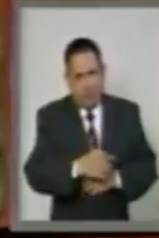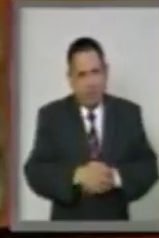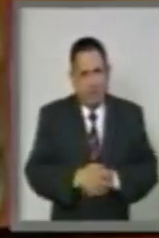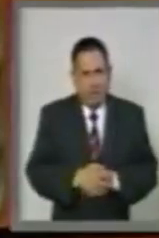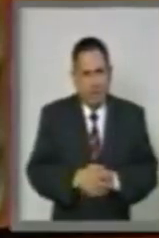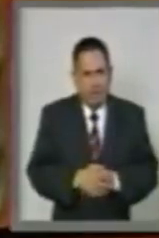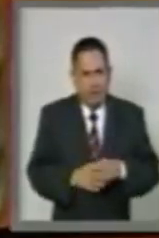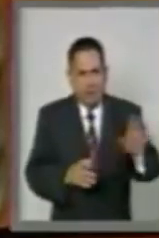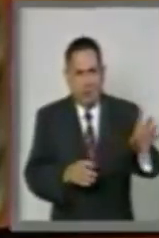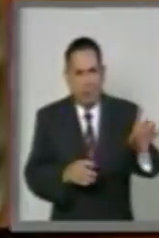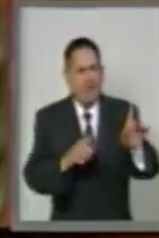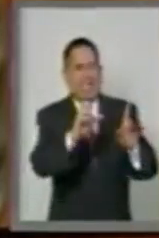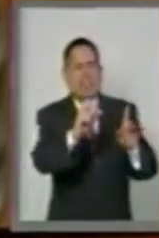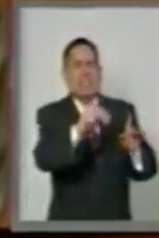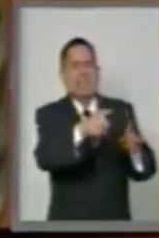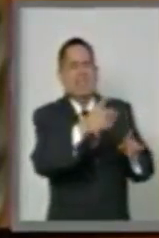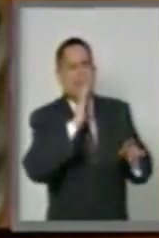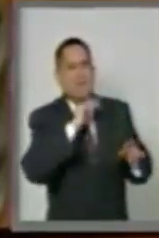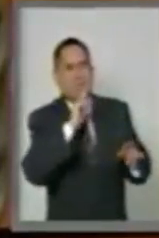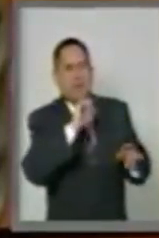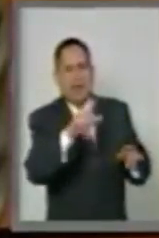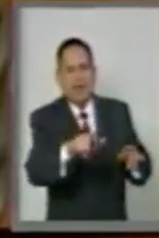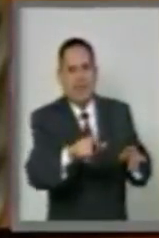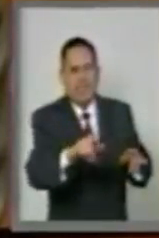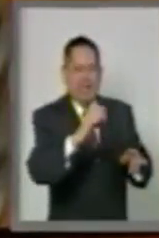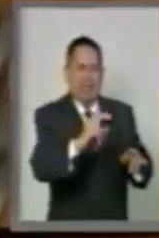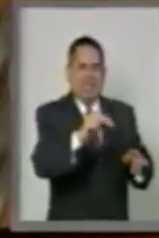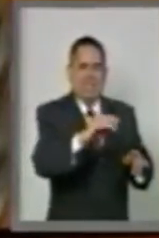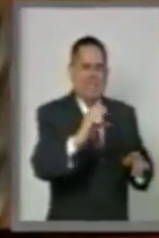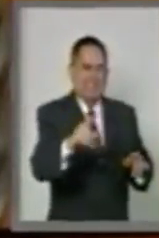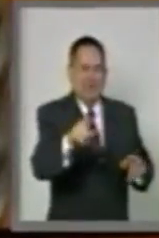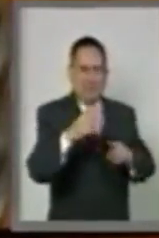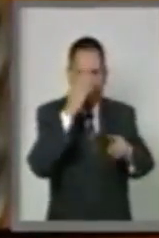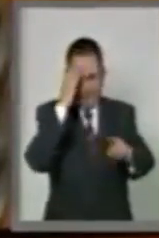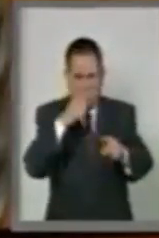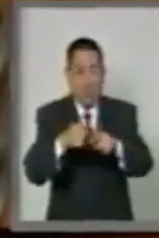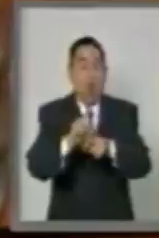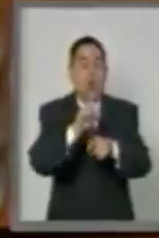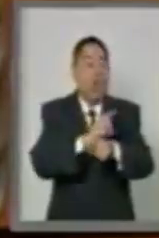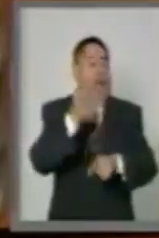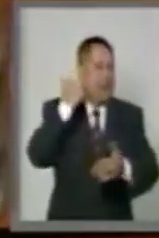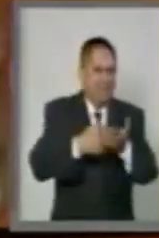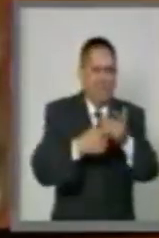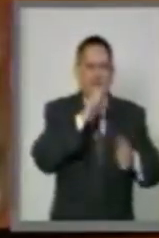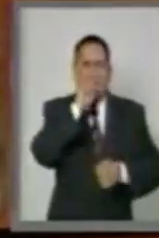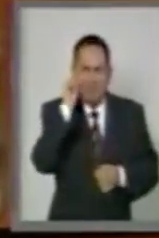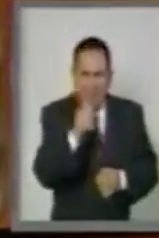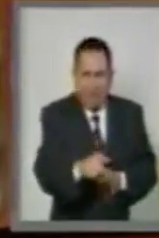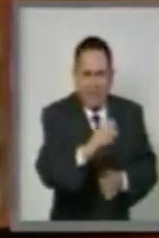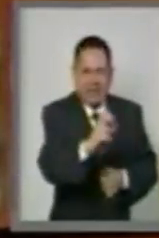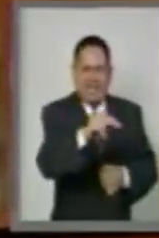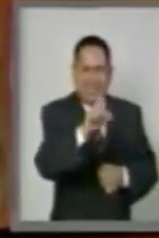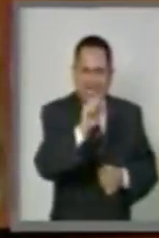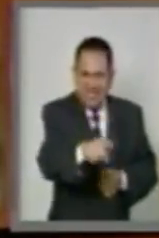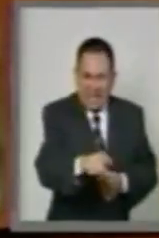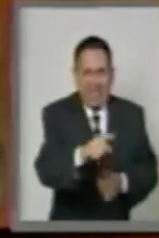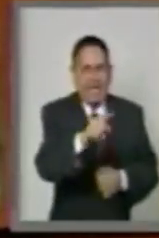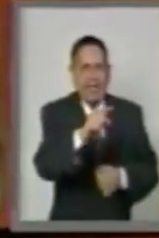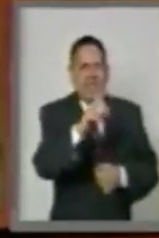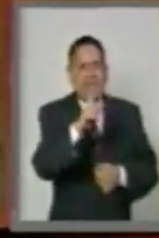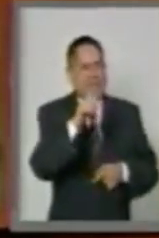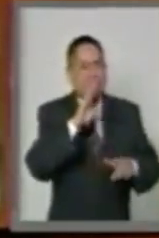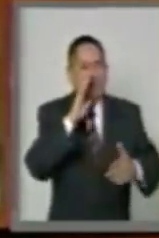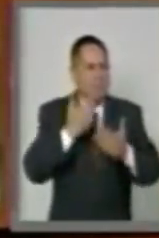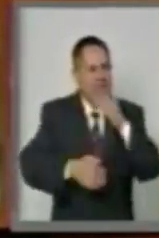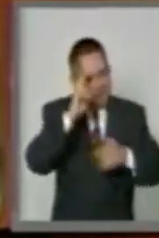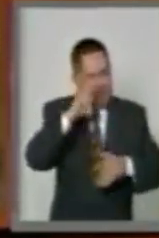la CNC anda muy mal, senador, ¿eh? La CNC, y yo la conocí de CNCista, también la CNC